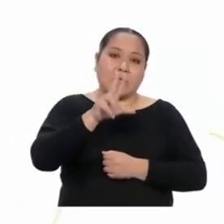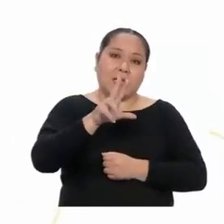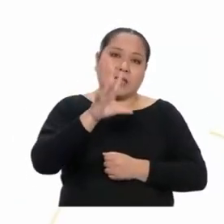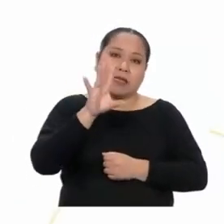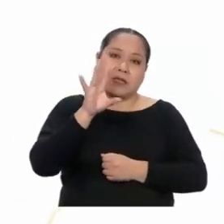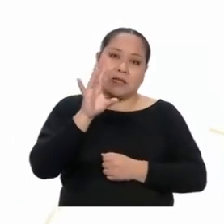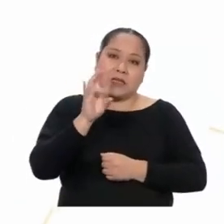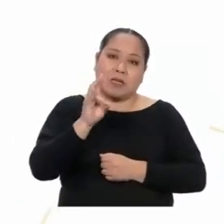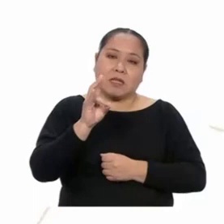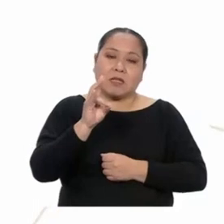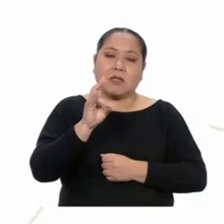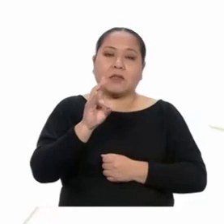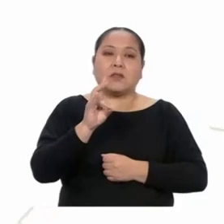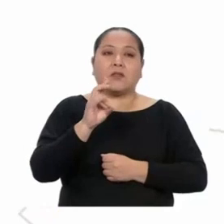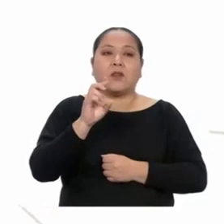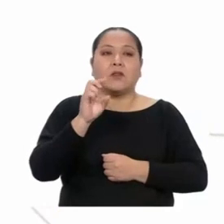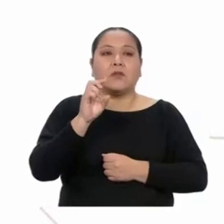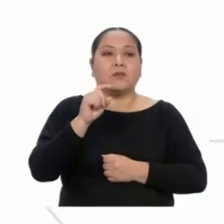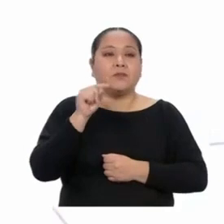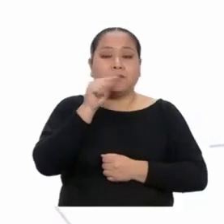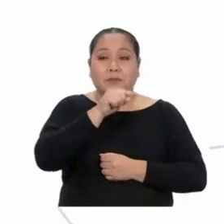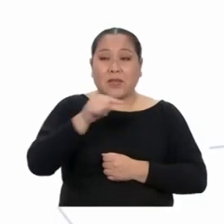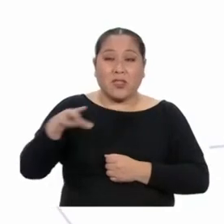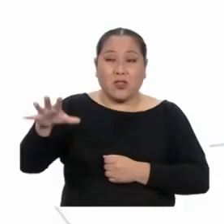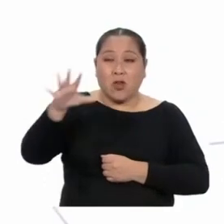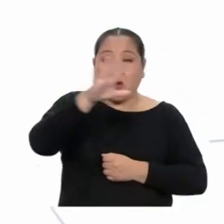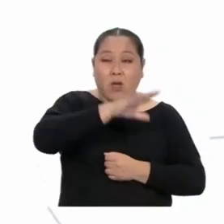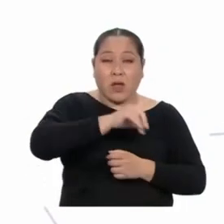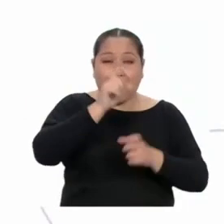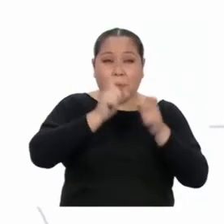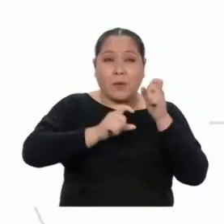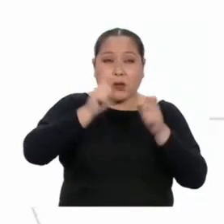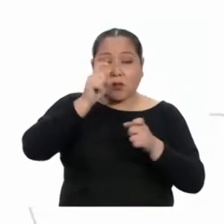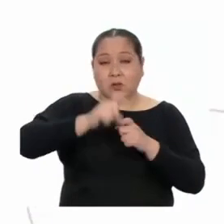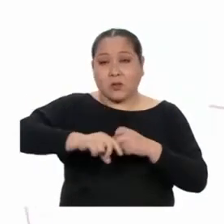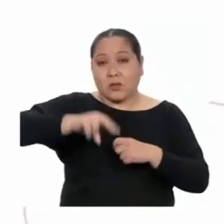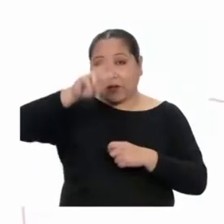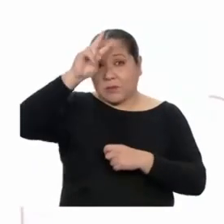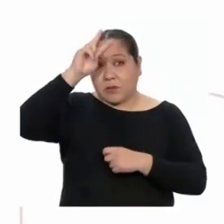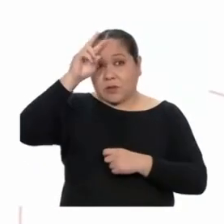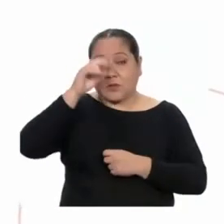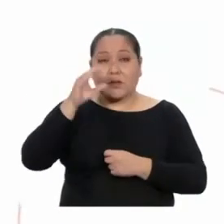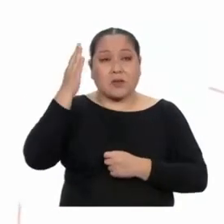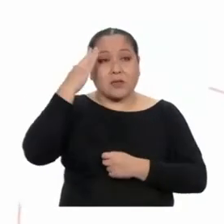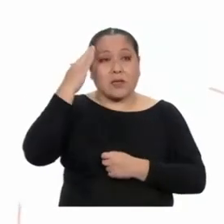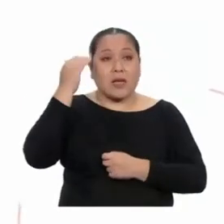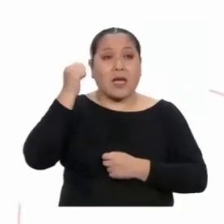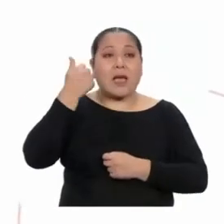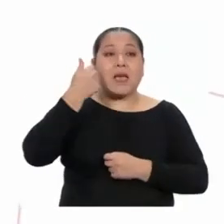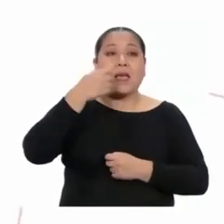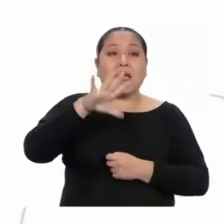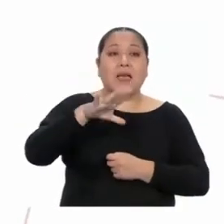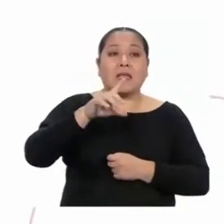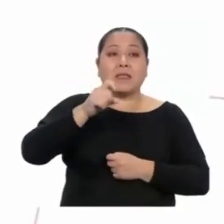31.237.385 habitantes del Perú, se sabe que